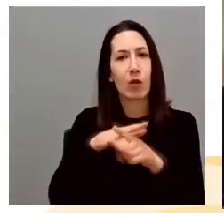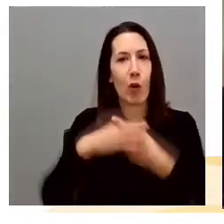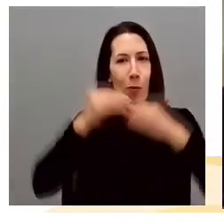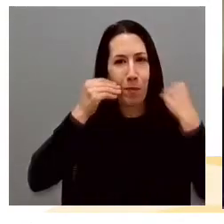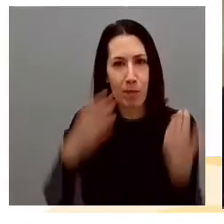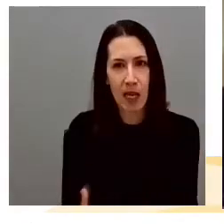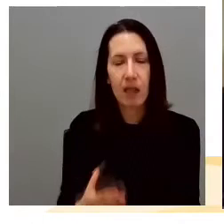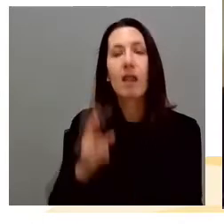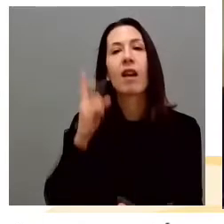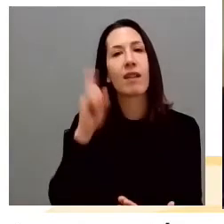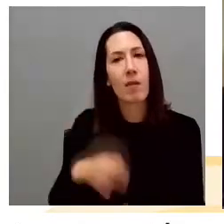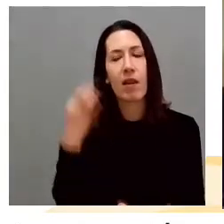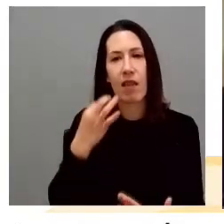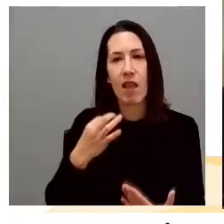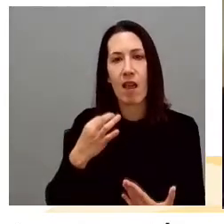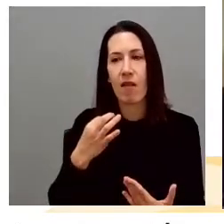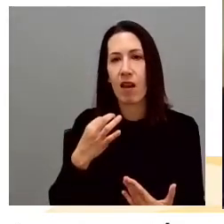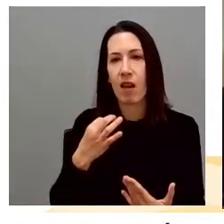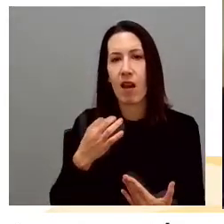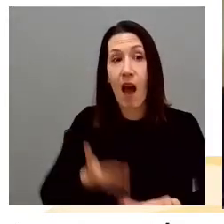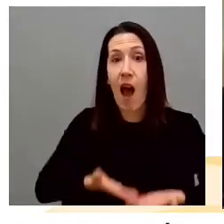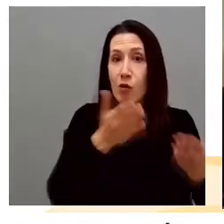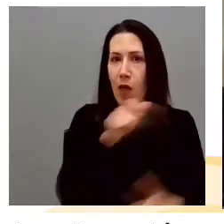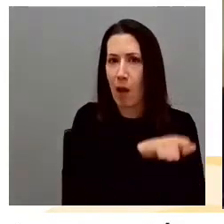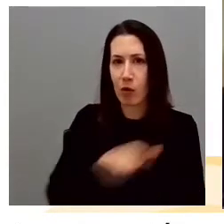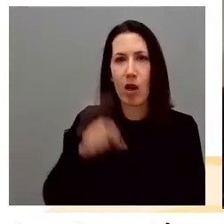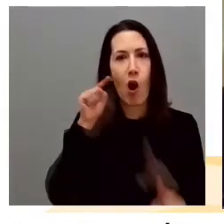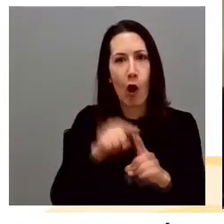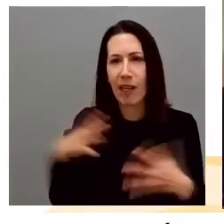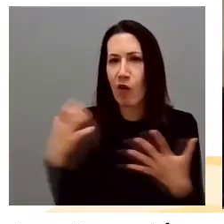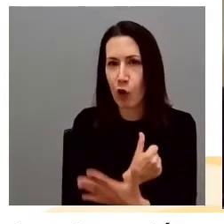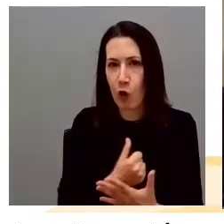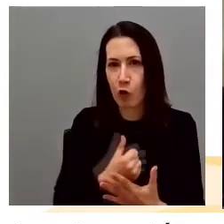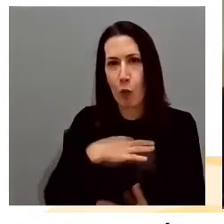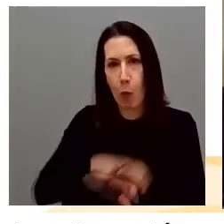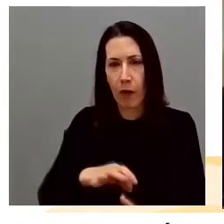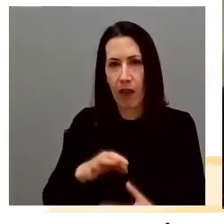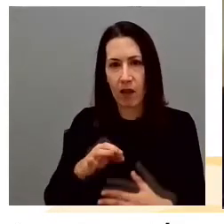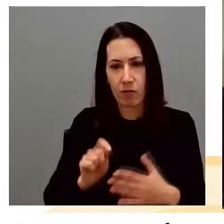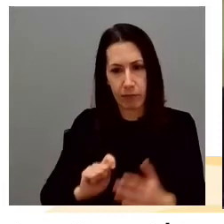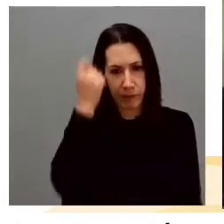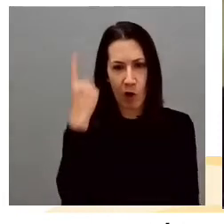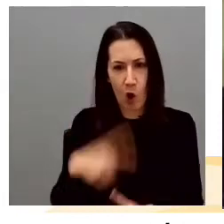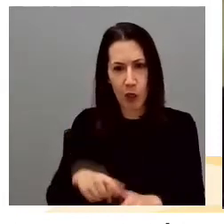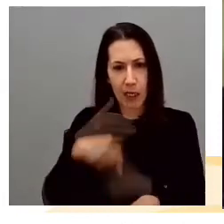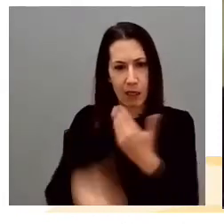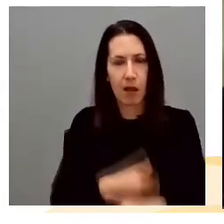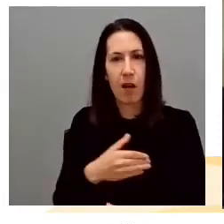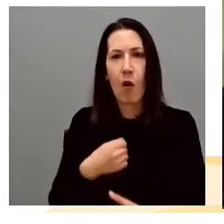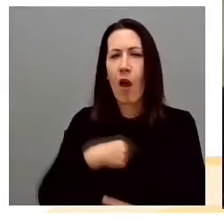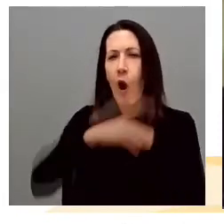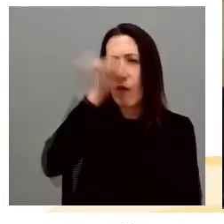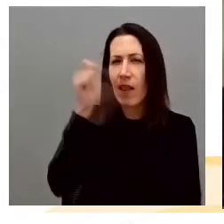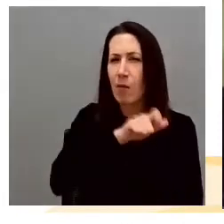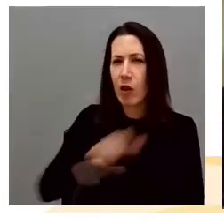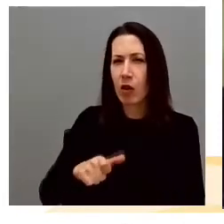que salir ayudando a los demás a que salgan, sin que se queden pendientes, sin que se queden atrás.